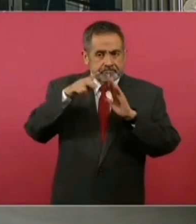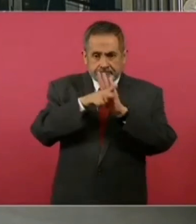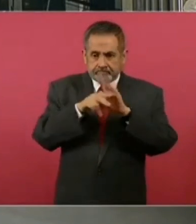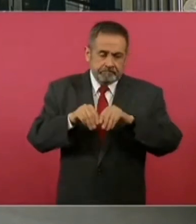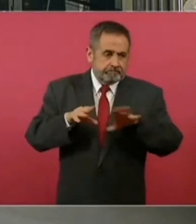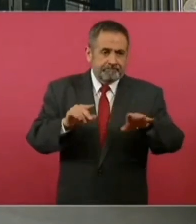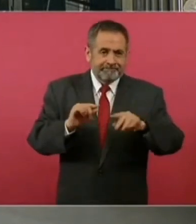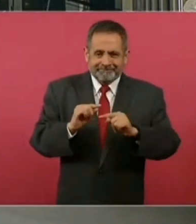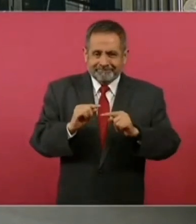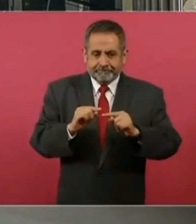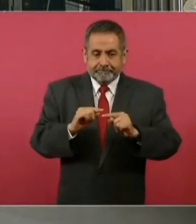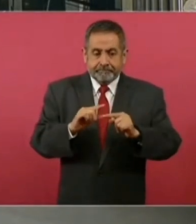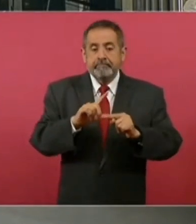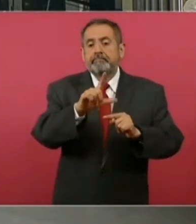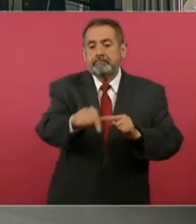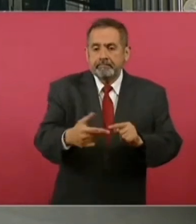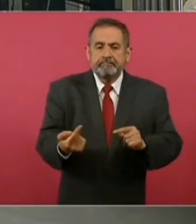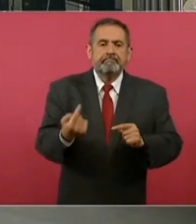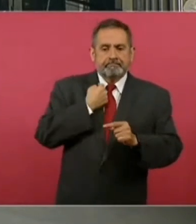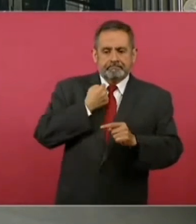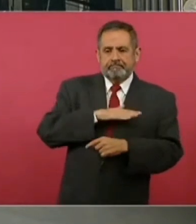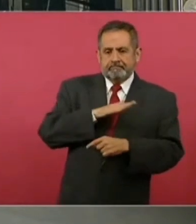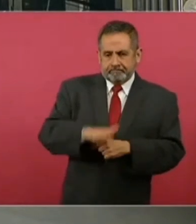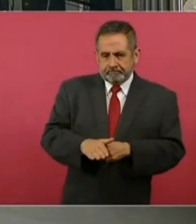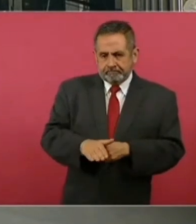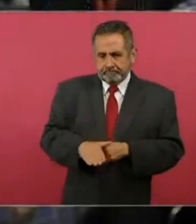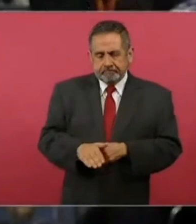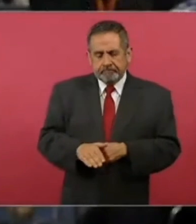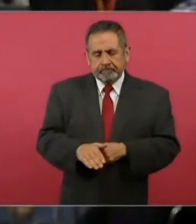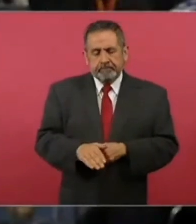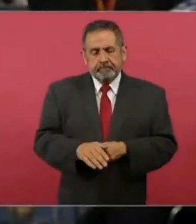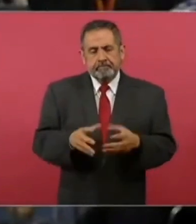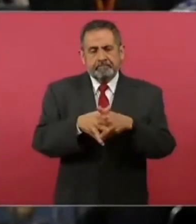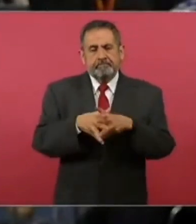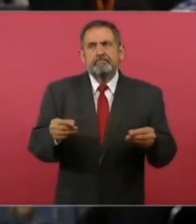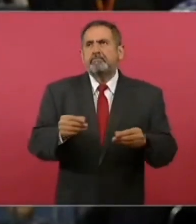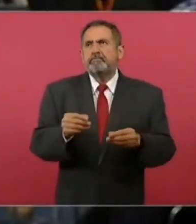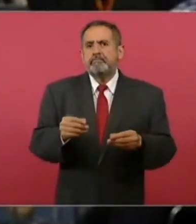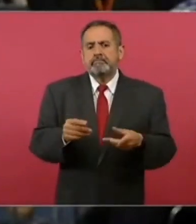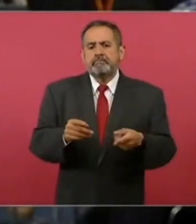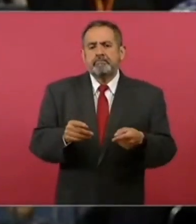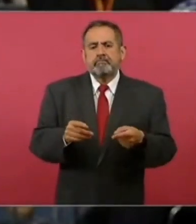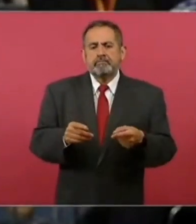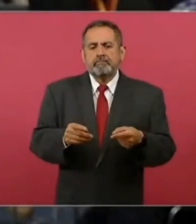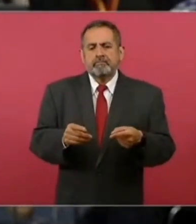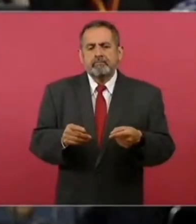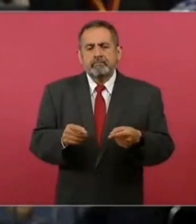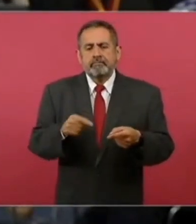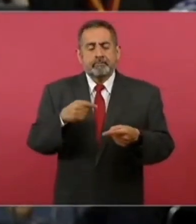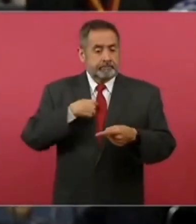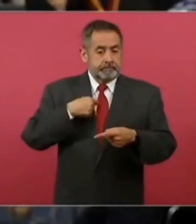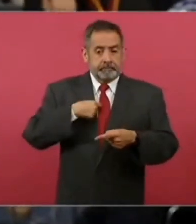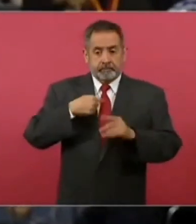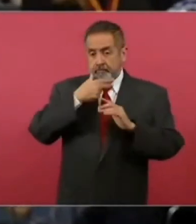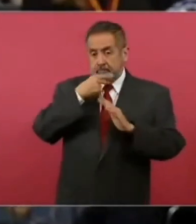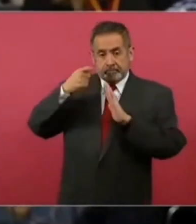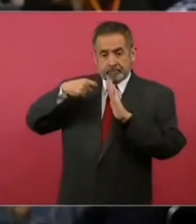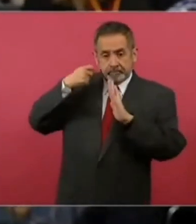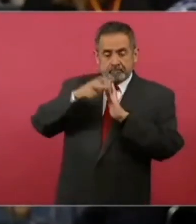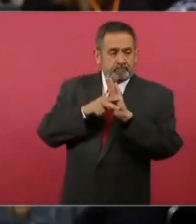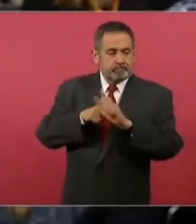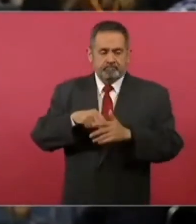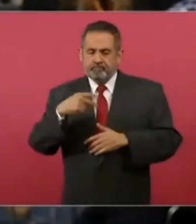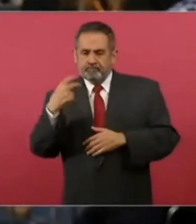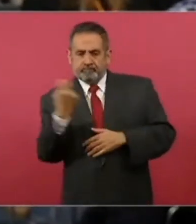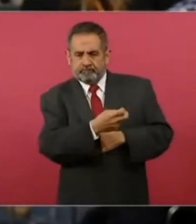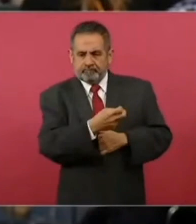a su asesinato a su desaparición el donde señala a